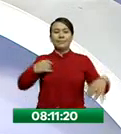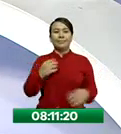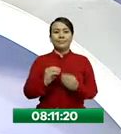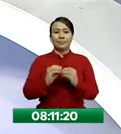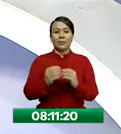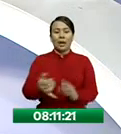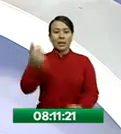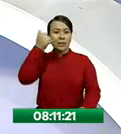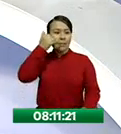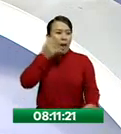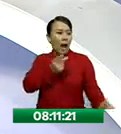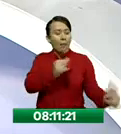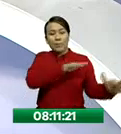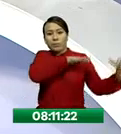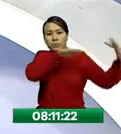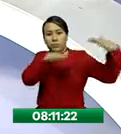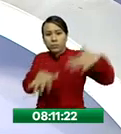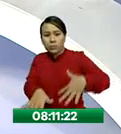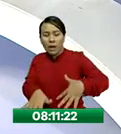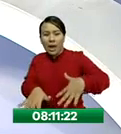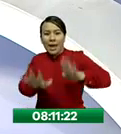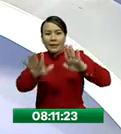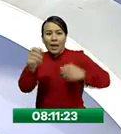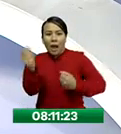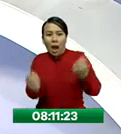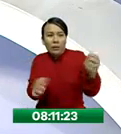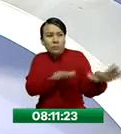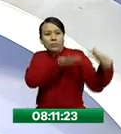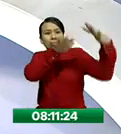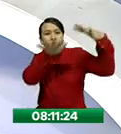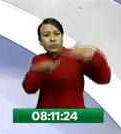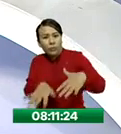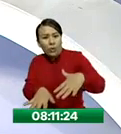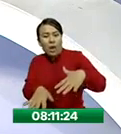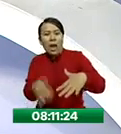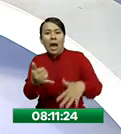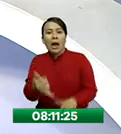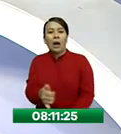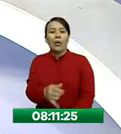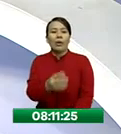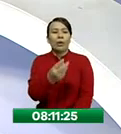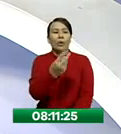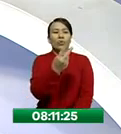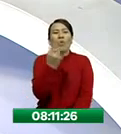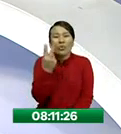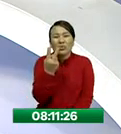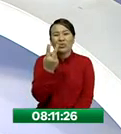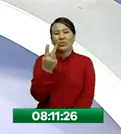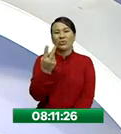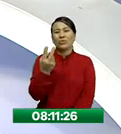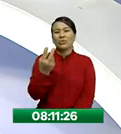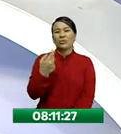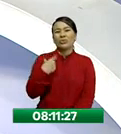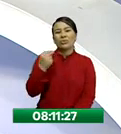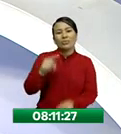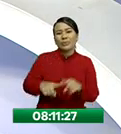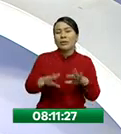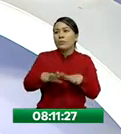llamada de auxilio y te caían 10 patrulleros en 2 minutos. Ahora yo no creo que el numérico de la ATM alcance para cubrir toda la